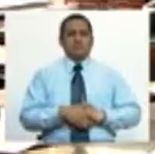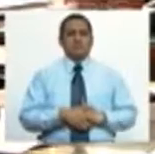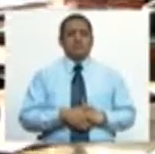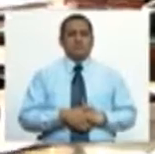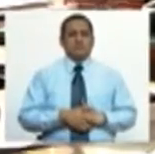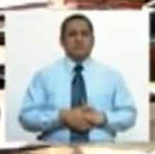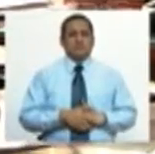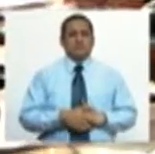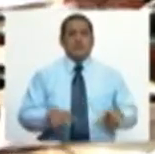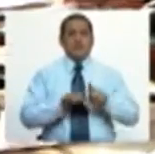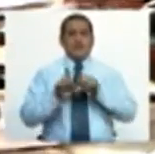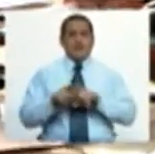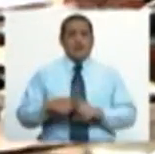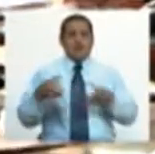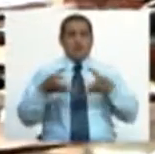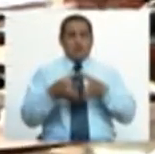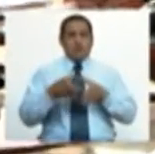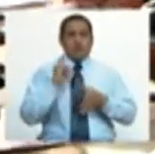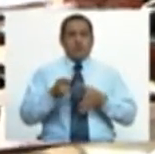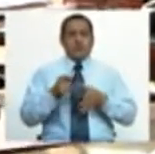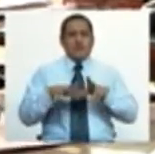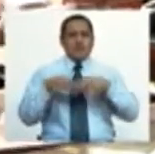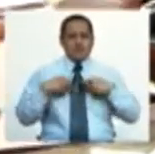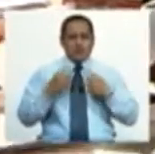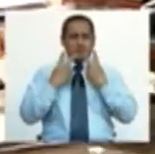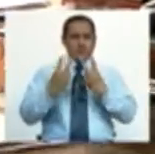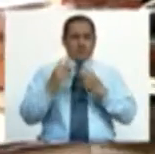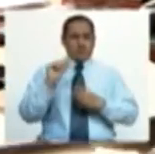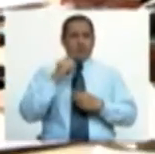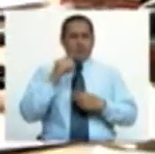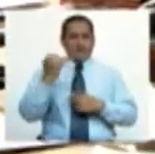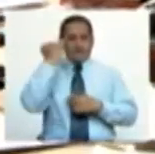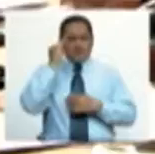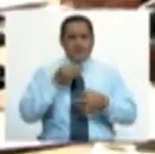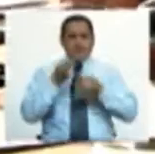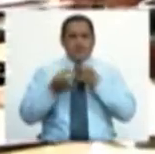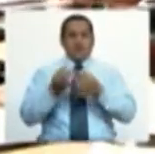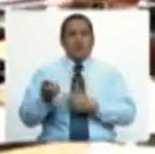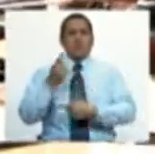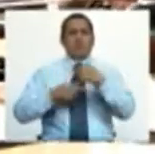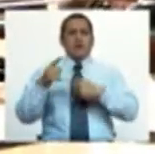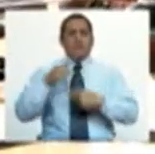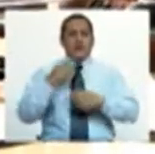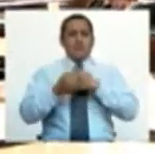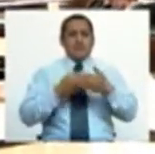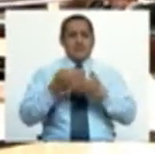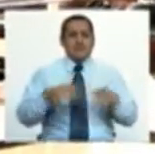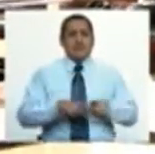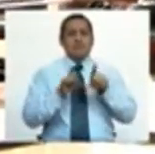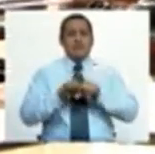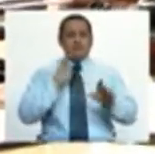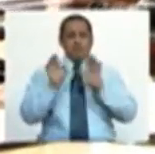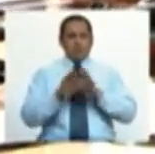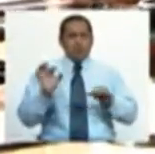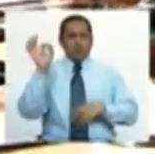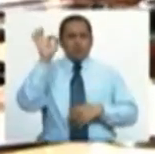y el tribunal recoge un poco esa idea diciendo que se vuelve a programar otra, a pesar de